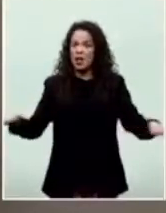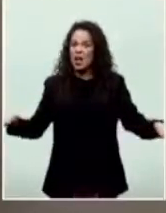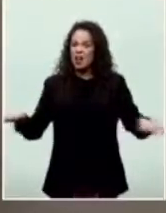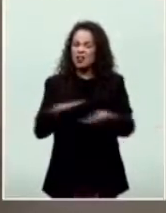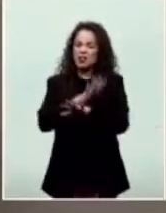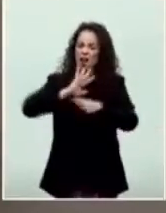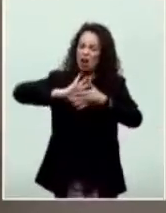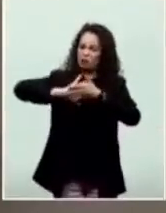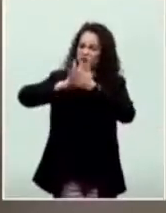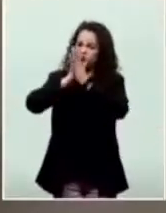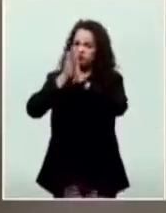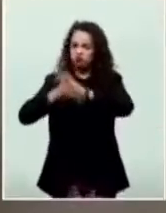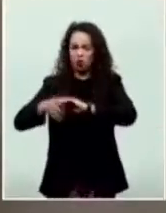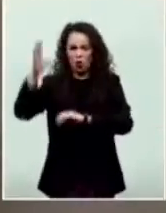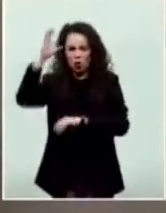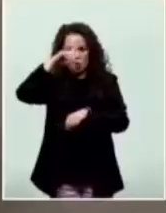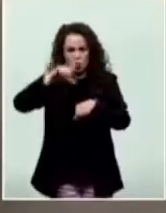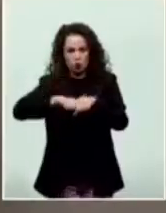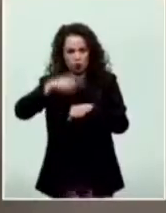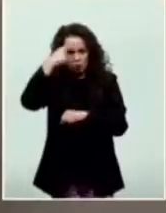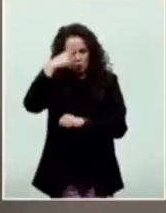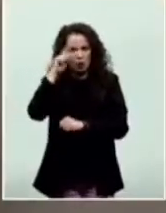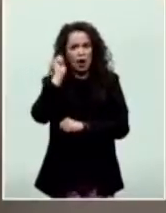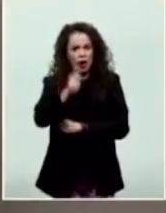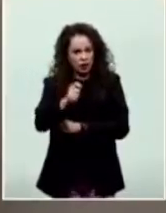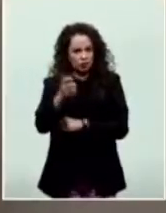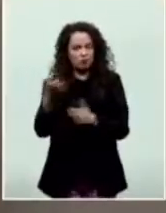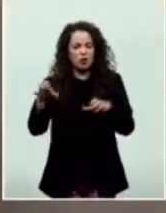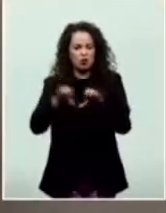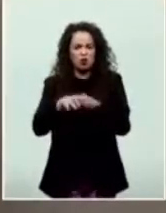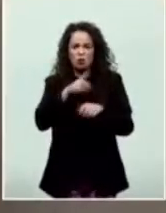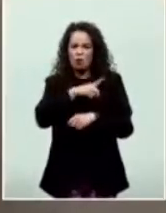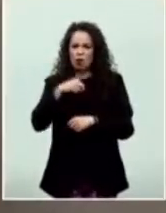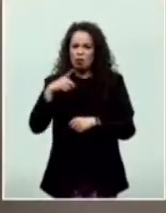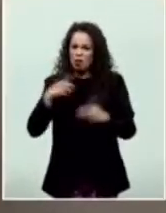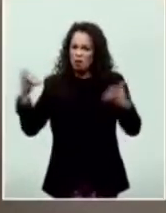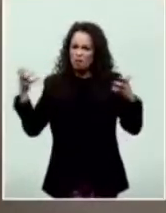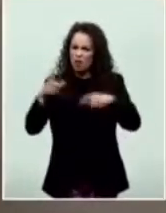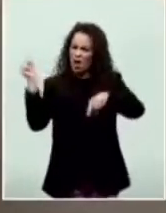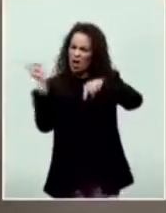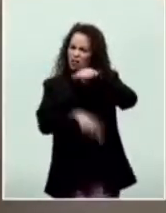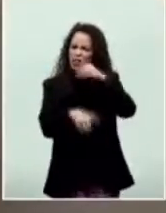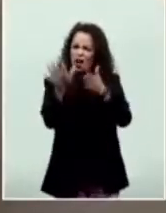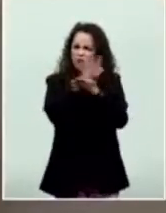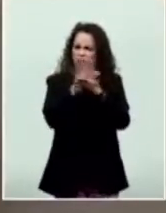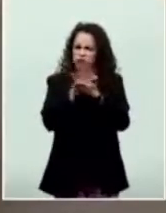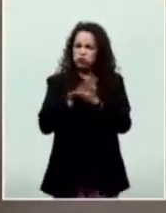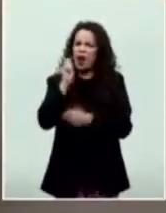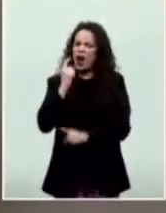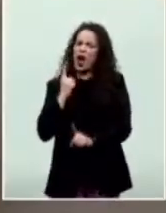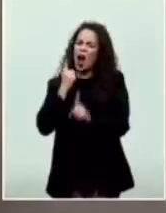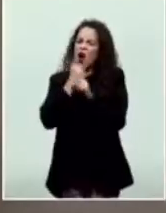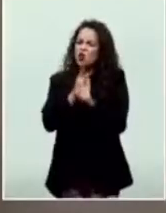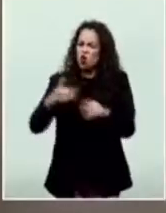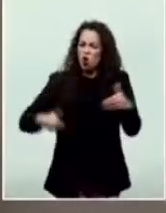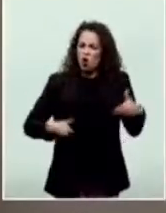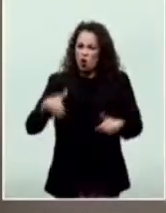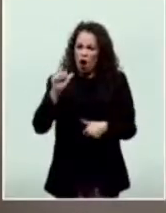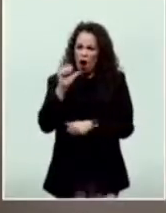de comportamiento que combatan al acoso y con una serie de mecanismos para detectarlo.